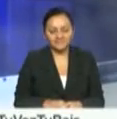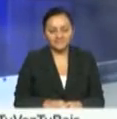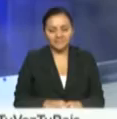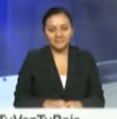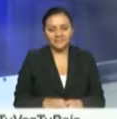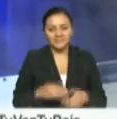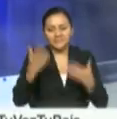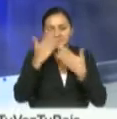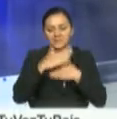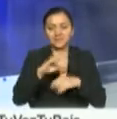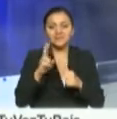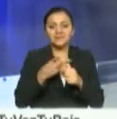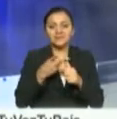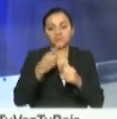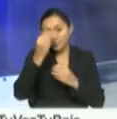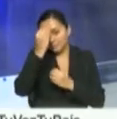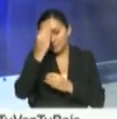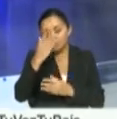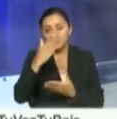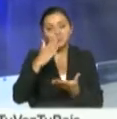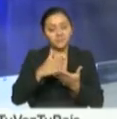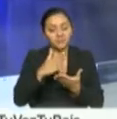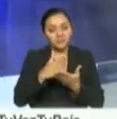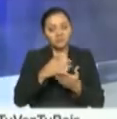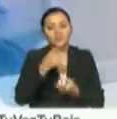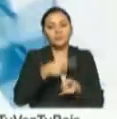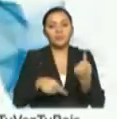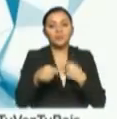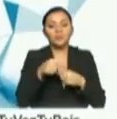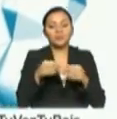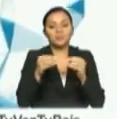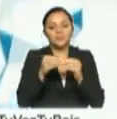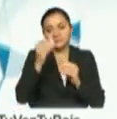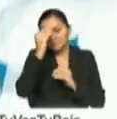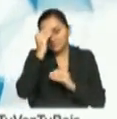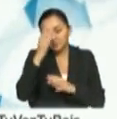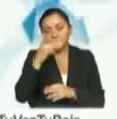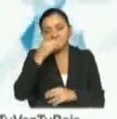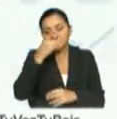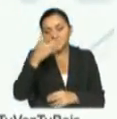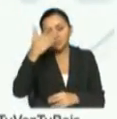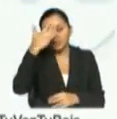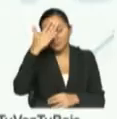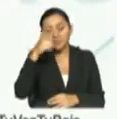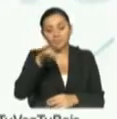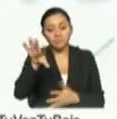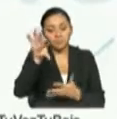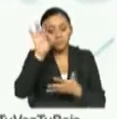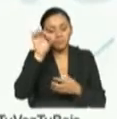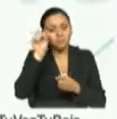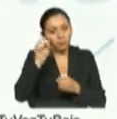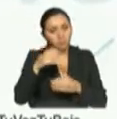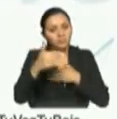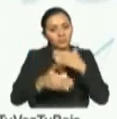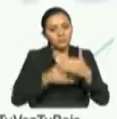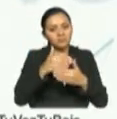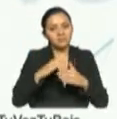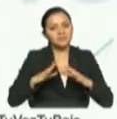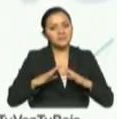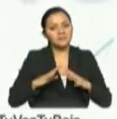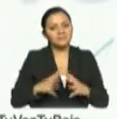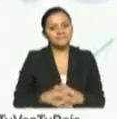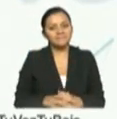Concluimos el segundo bloque informativo y hacemos una pausa. Al regresar le mostraremos Santo Domingo, una opción para el próximo feriado.